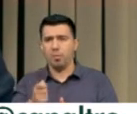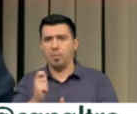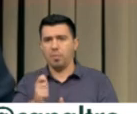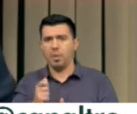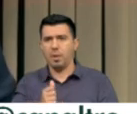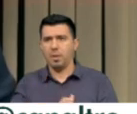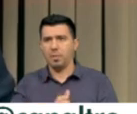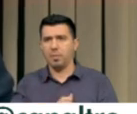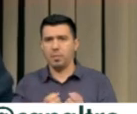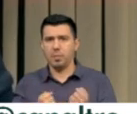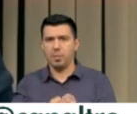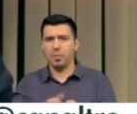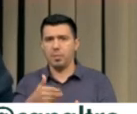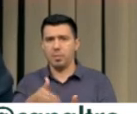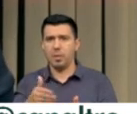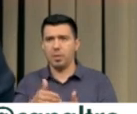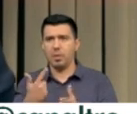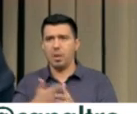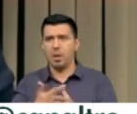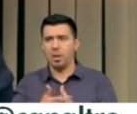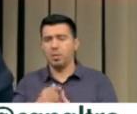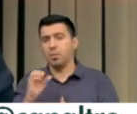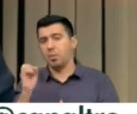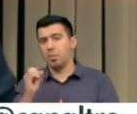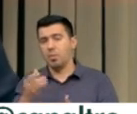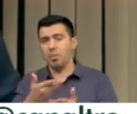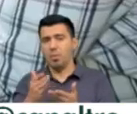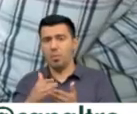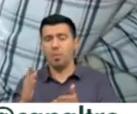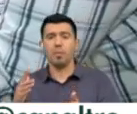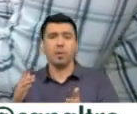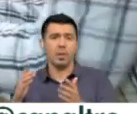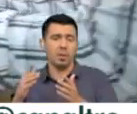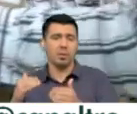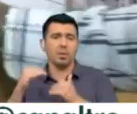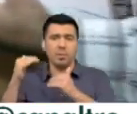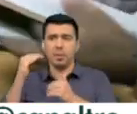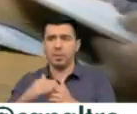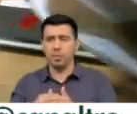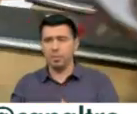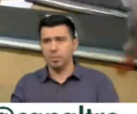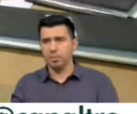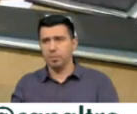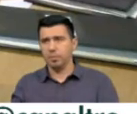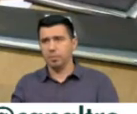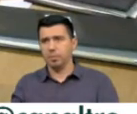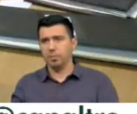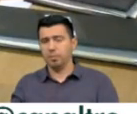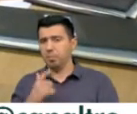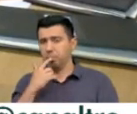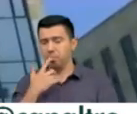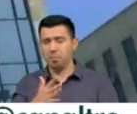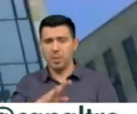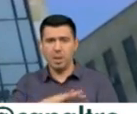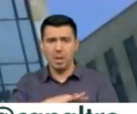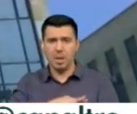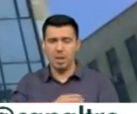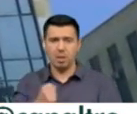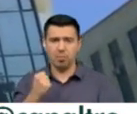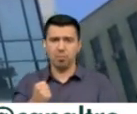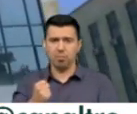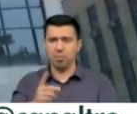puede respaldar el gasto de arriendos o compra inmuebles y ese caso todo parece indicar que la decisión de la alcaldía de bucaramanga